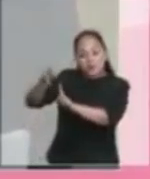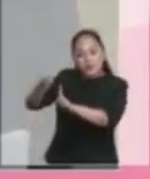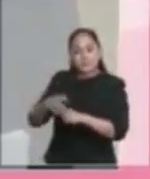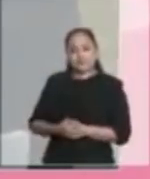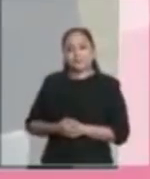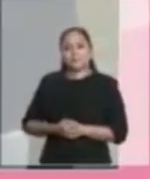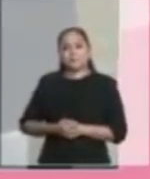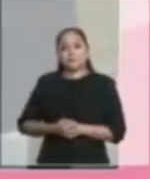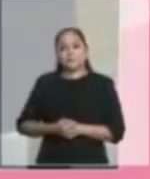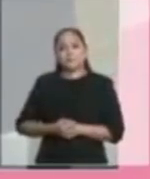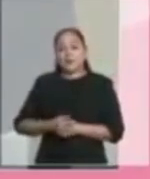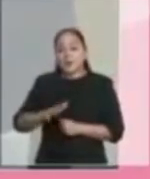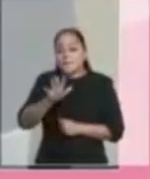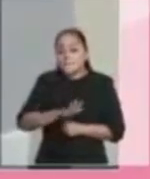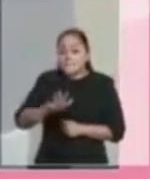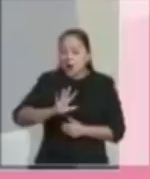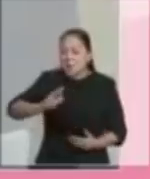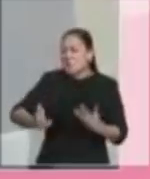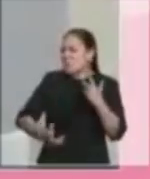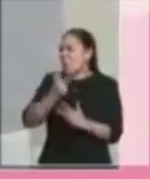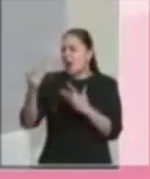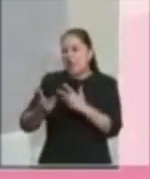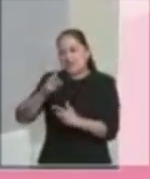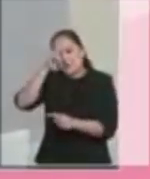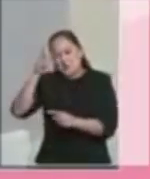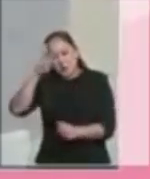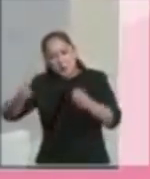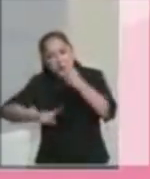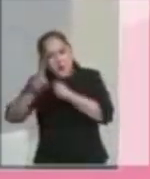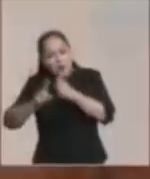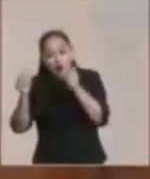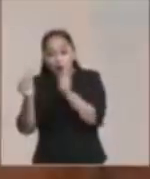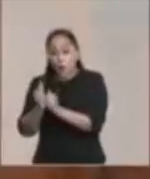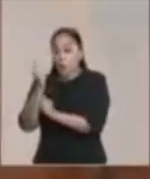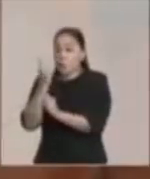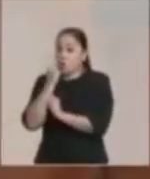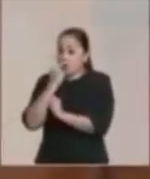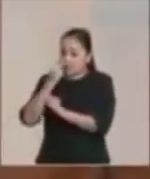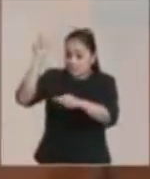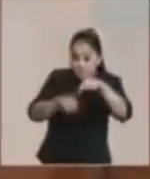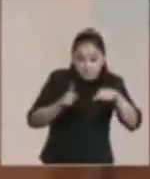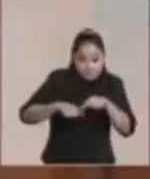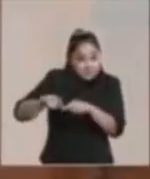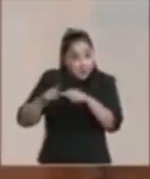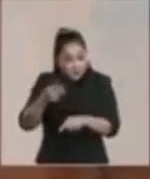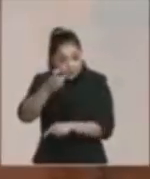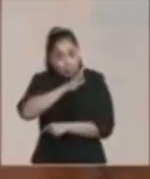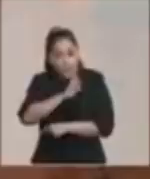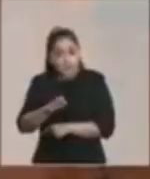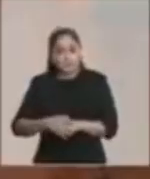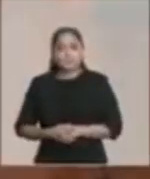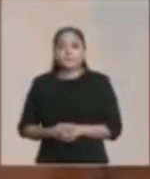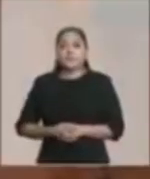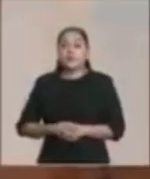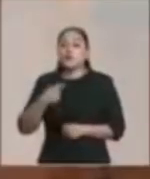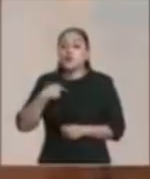la violencia con policías? No solo con la policía, no solo. Es más, yo para defenderte a ti de la violencia,